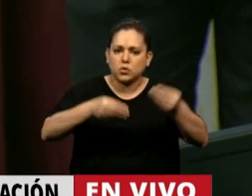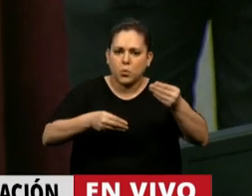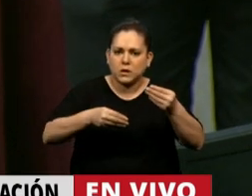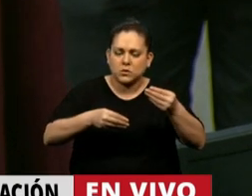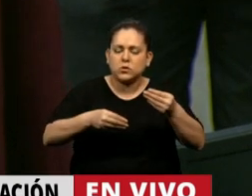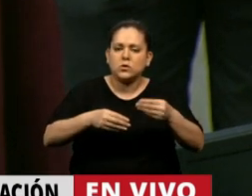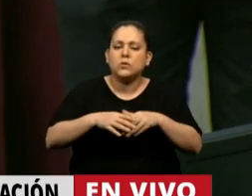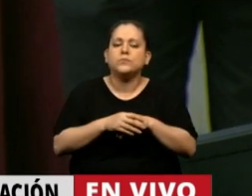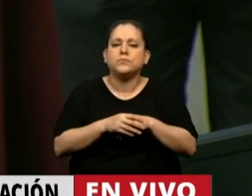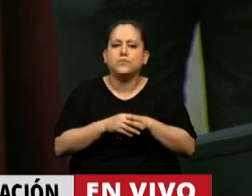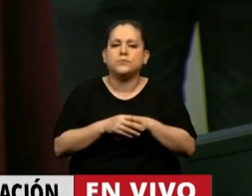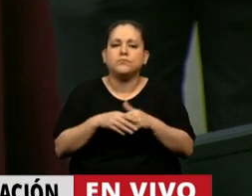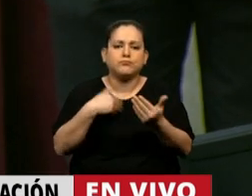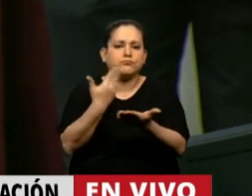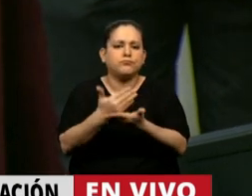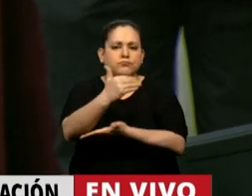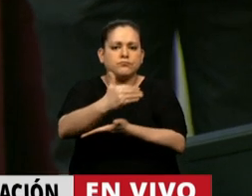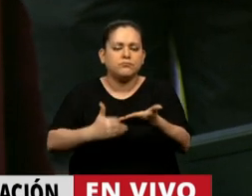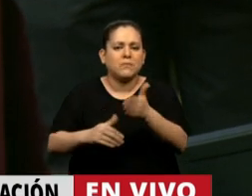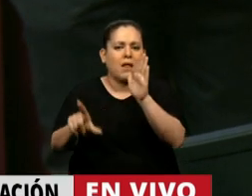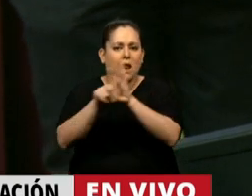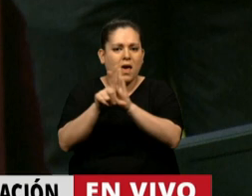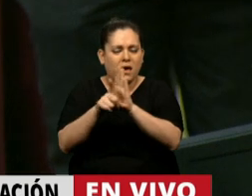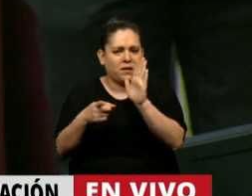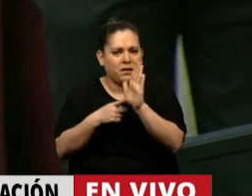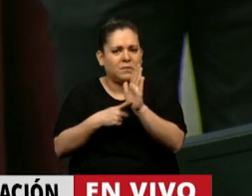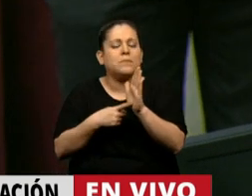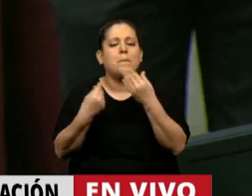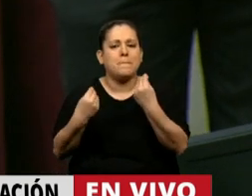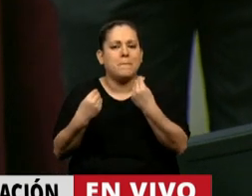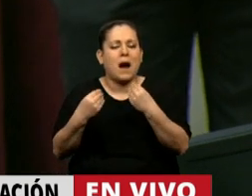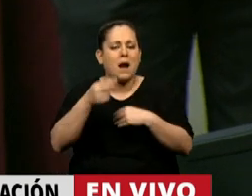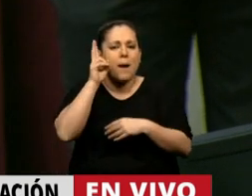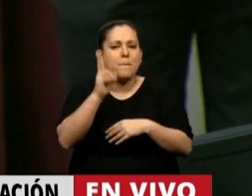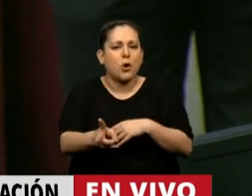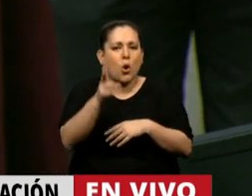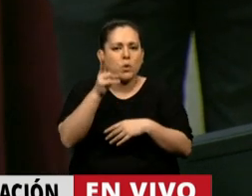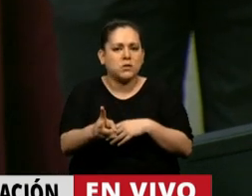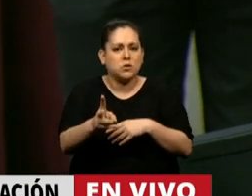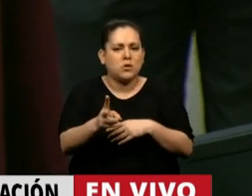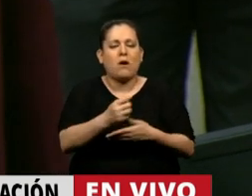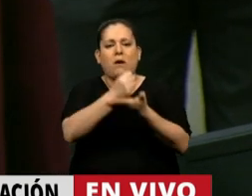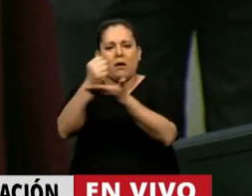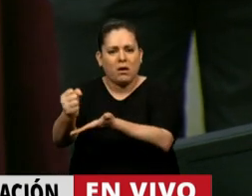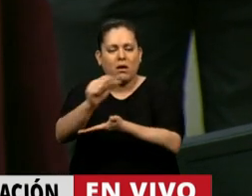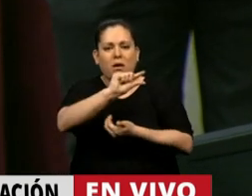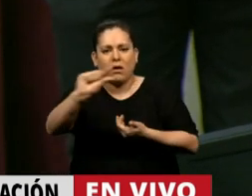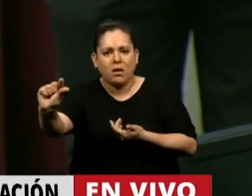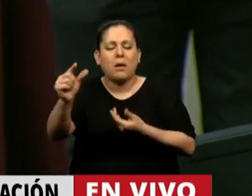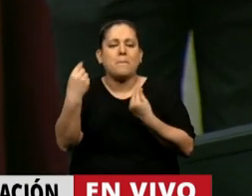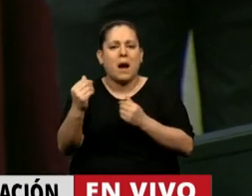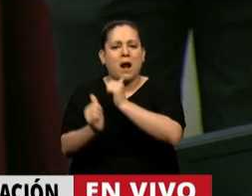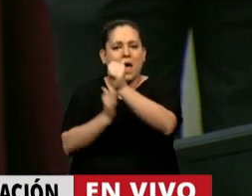y hacienda recaído en Elo de ley por el que se prohíbe la ayuda económica a empresas